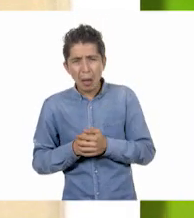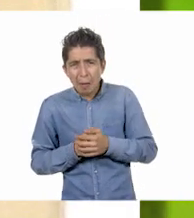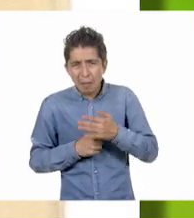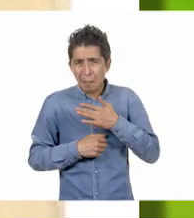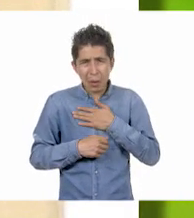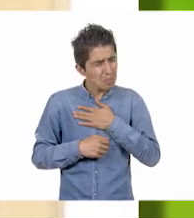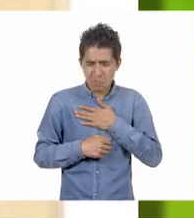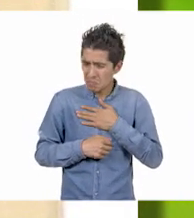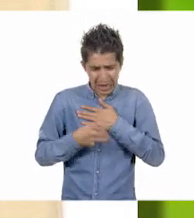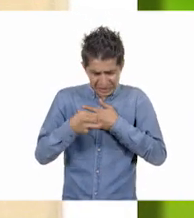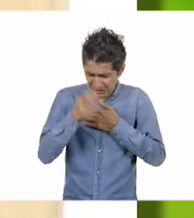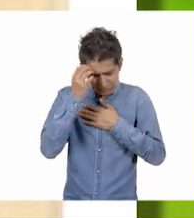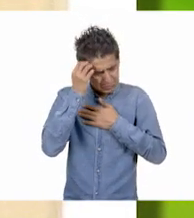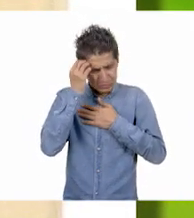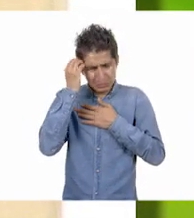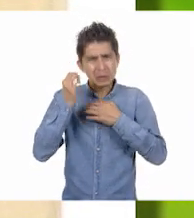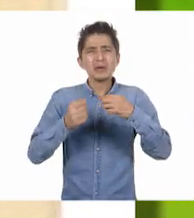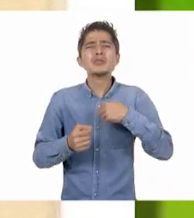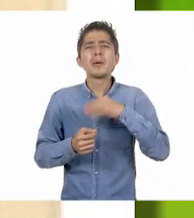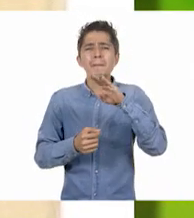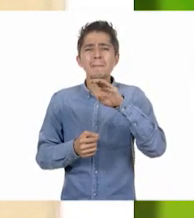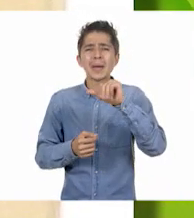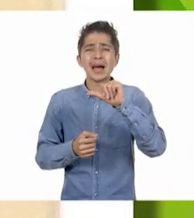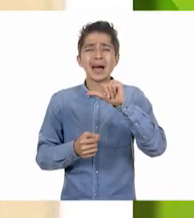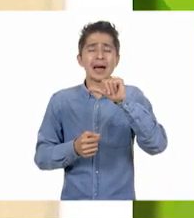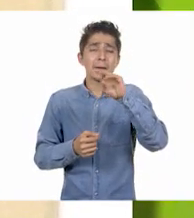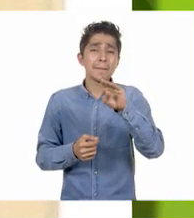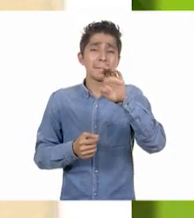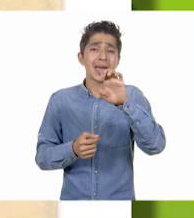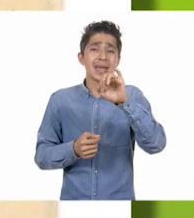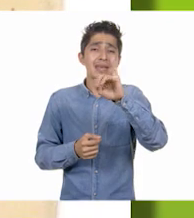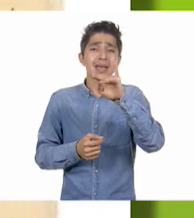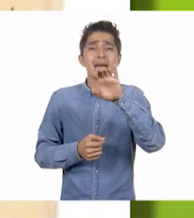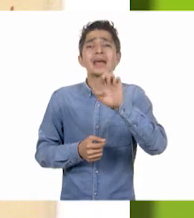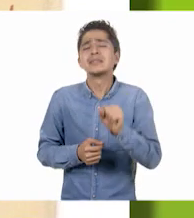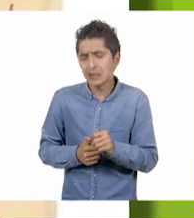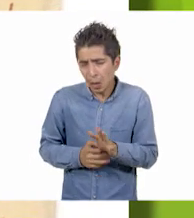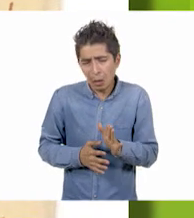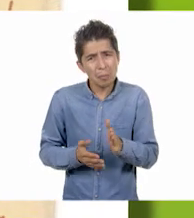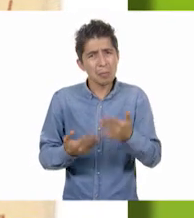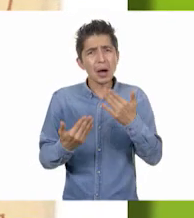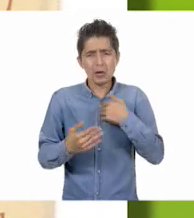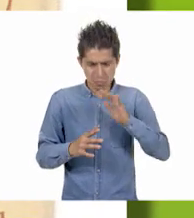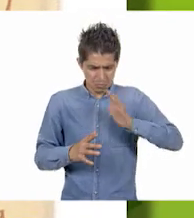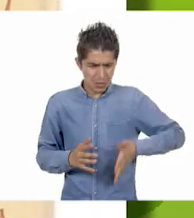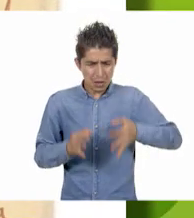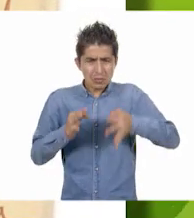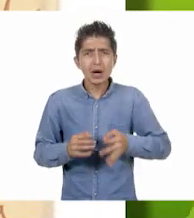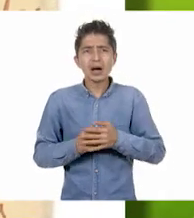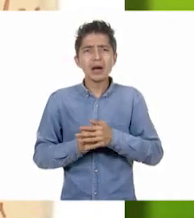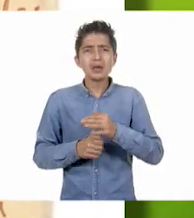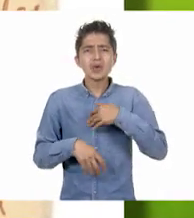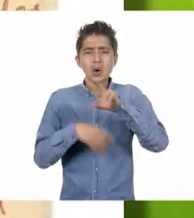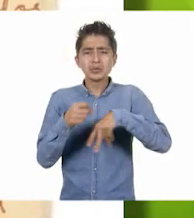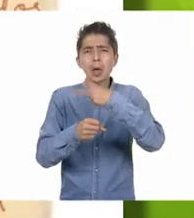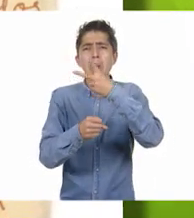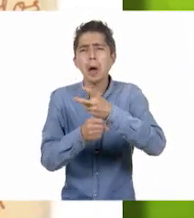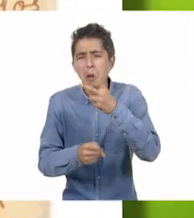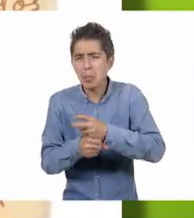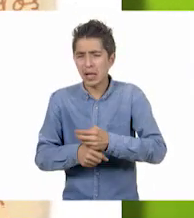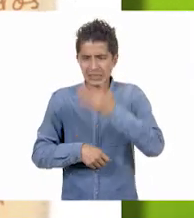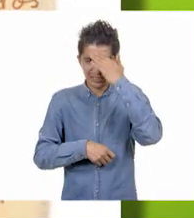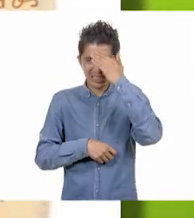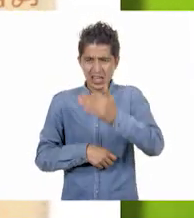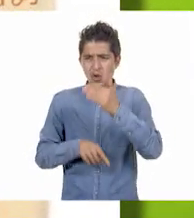de eso. Soy beige y estoy orgulloso de serlo. También estoy cansado de ser el segundón del